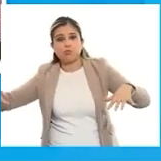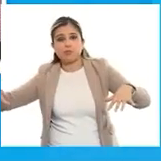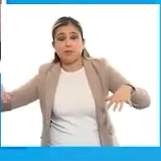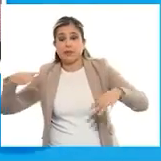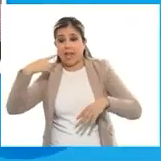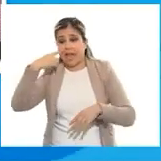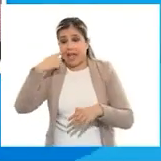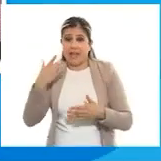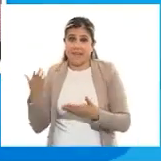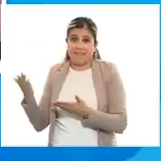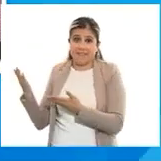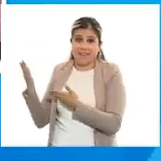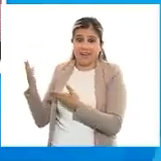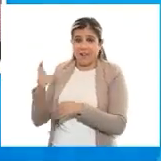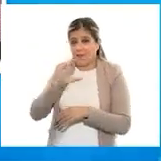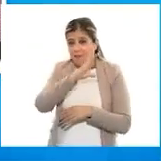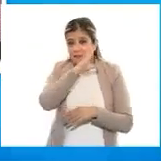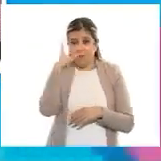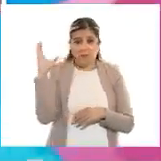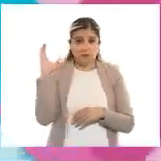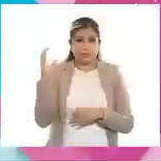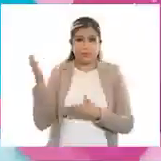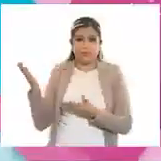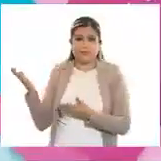Vamos a ver, ahí está la foto.